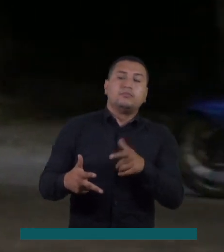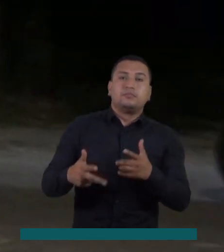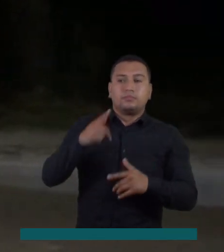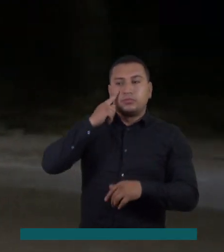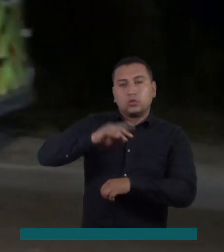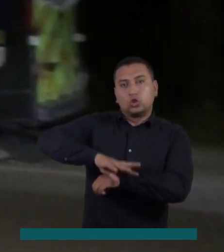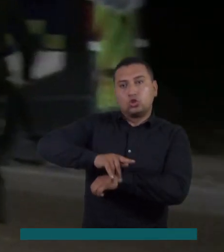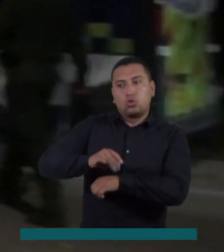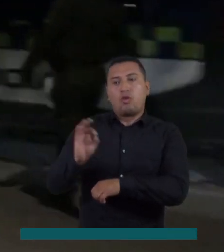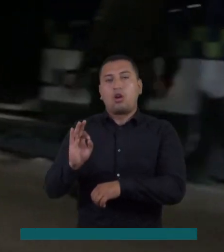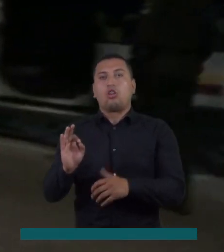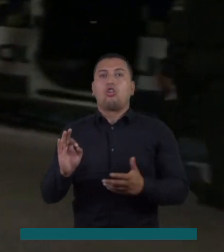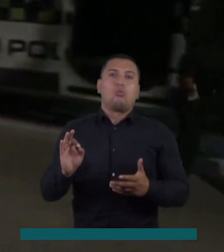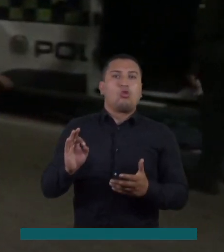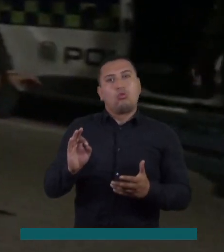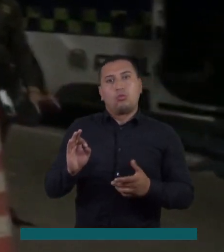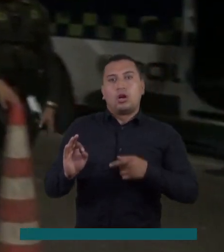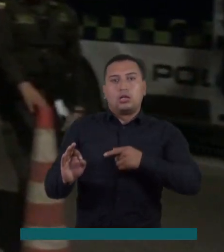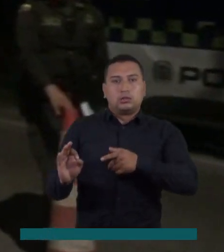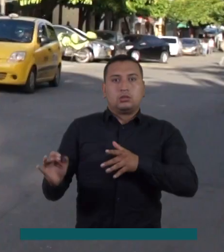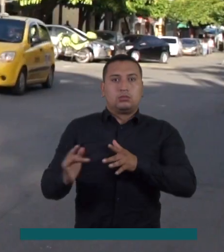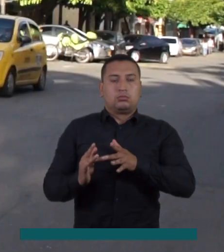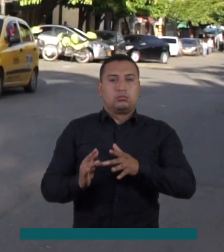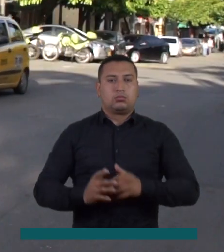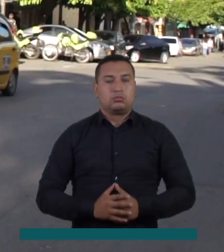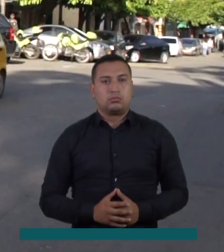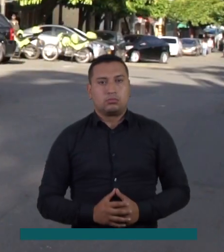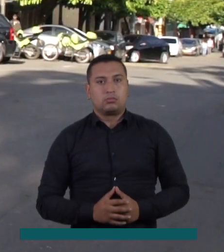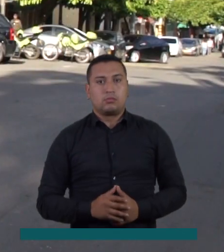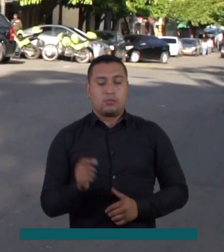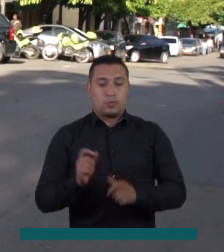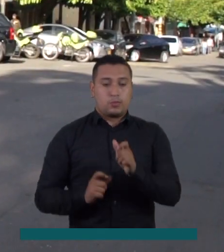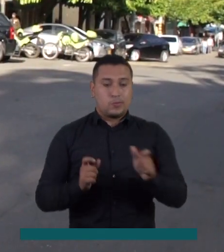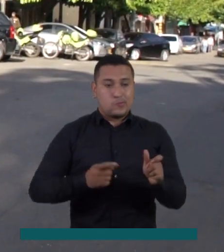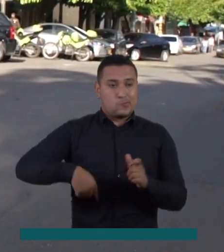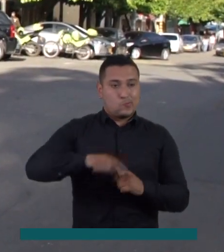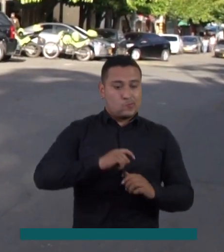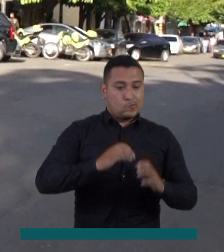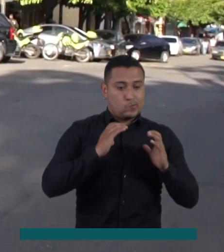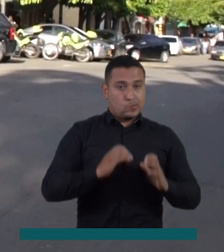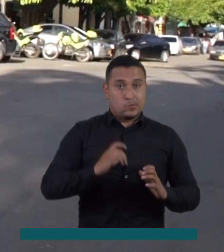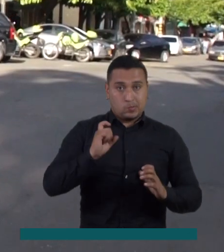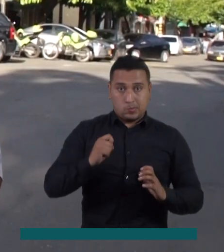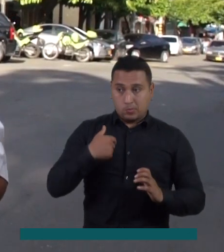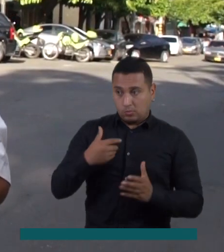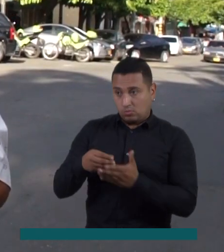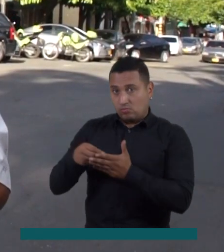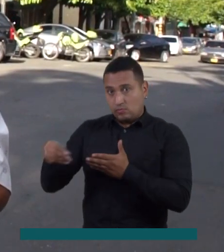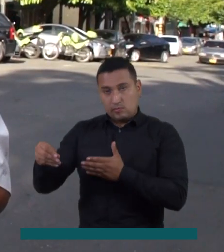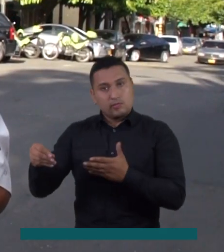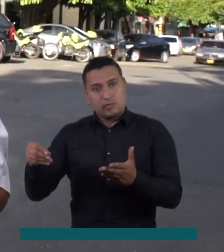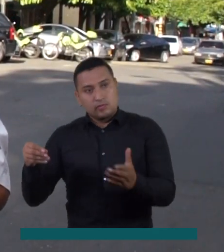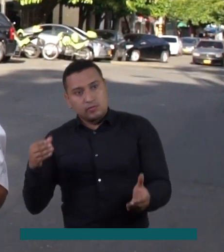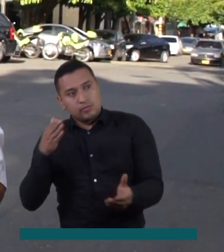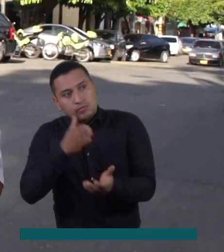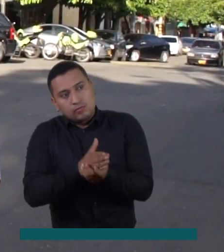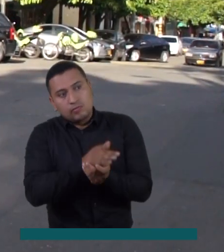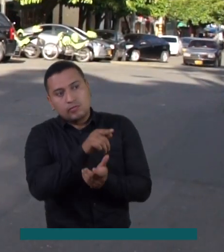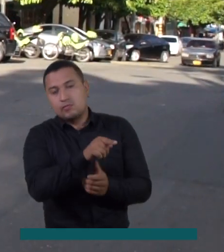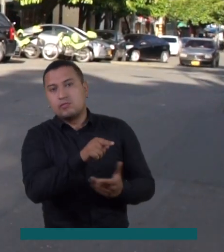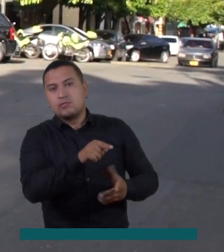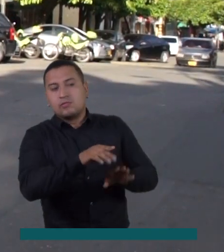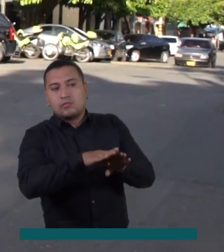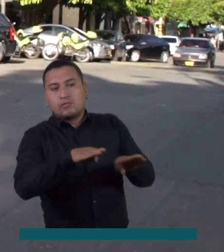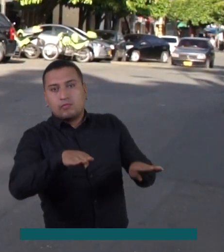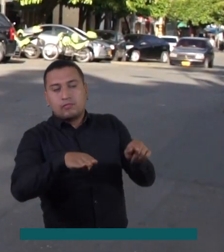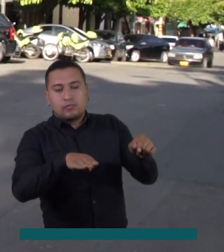para ser devueltos a sus propietarios. Los ciudadanos que adquieran vehículos deben asistir a la sala de identificación técnica de